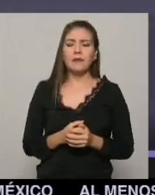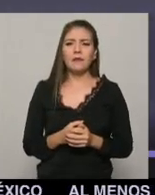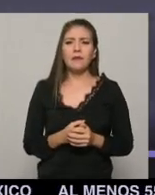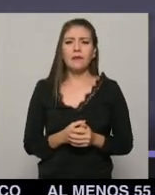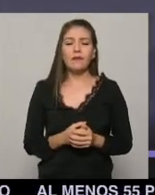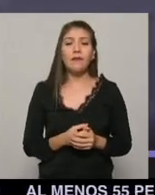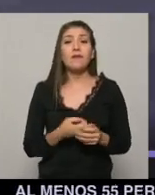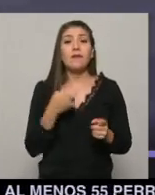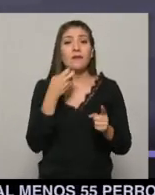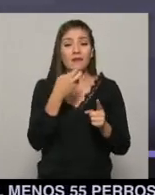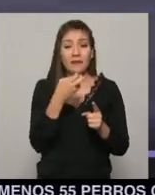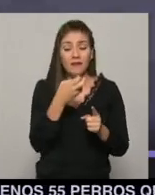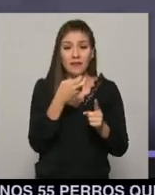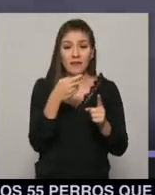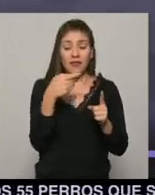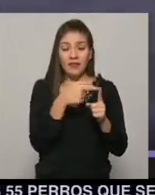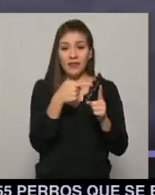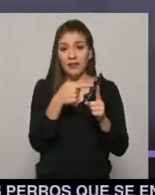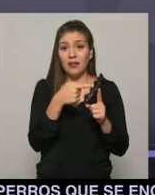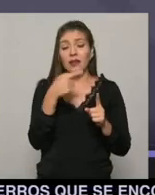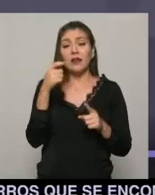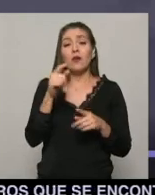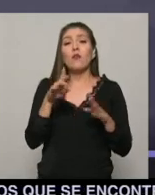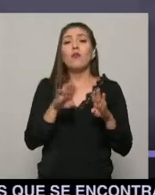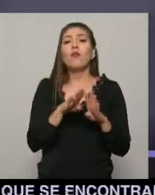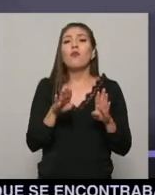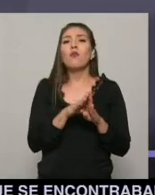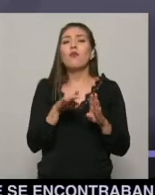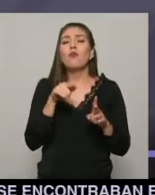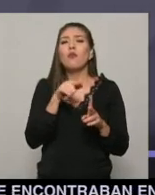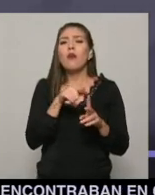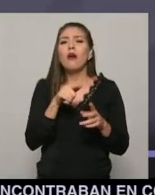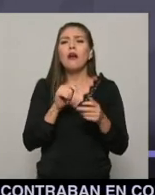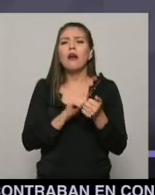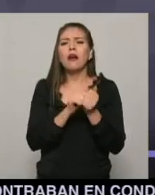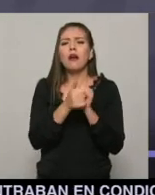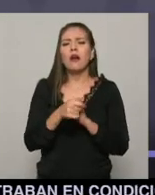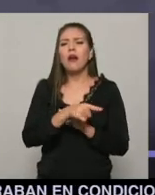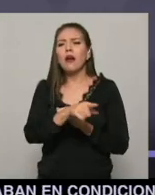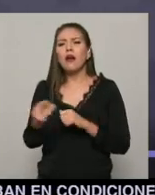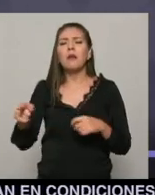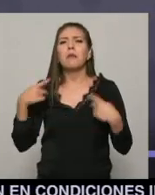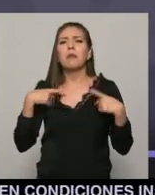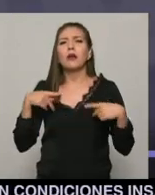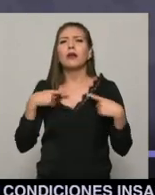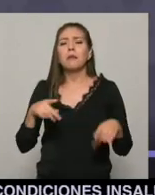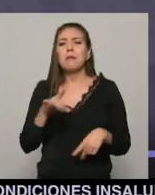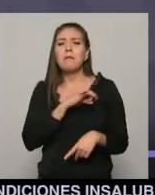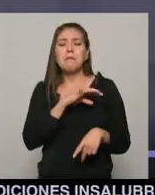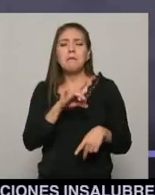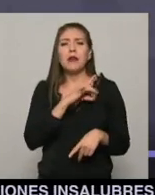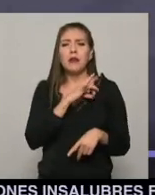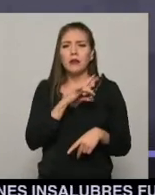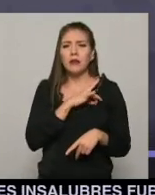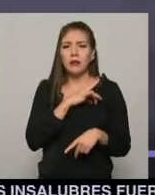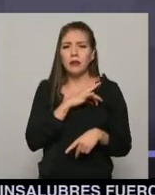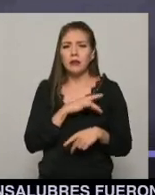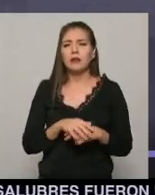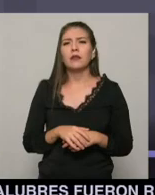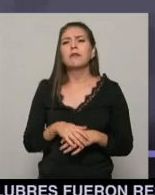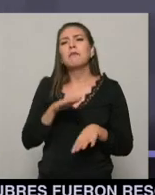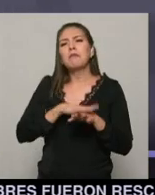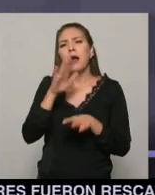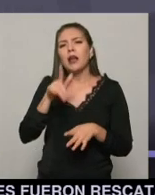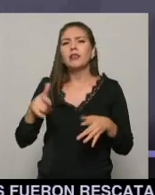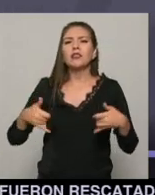objetivo específico de la guerra psicológica, generar terror en la población, que la población, sobre todo los jóvenes,